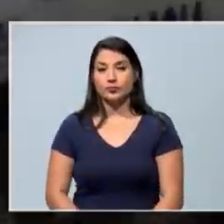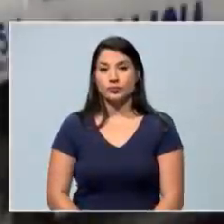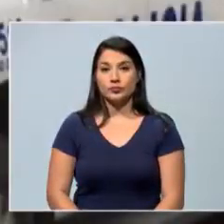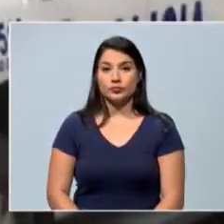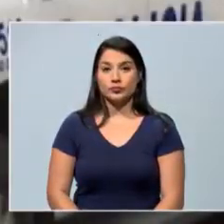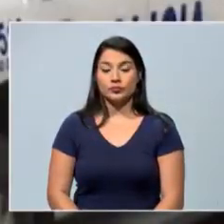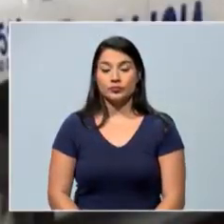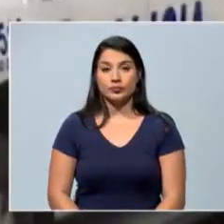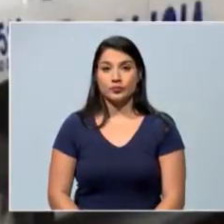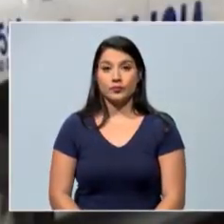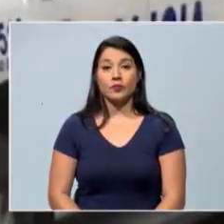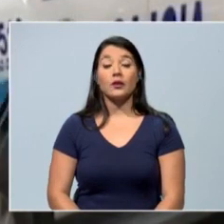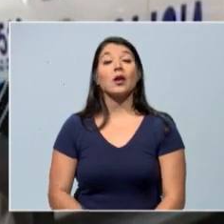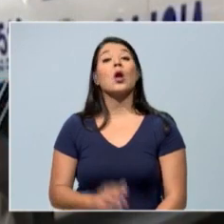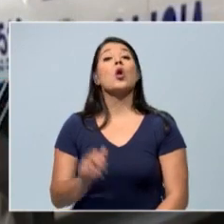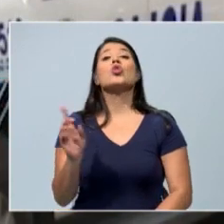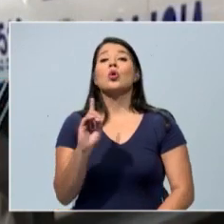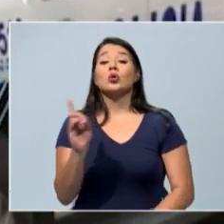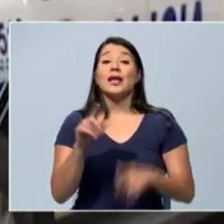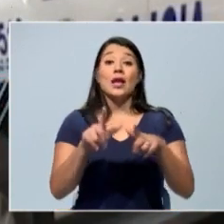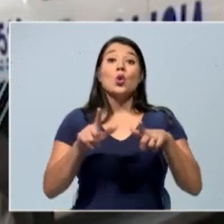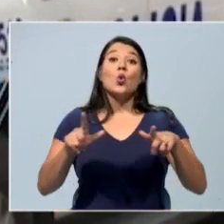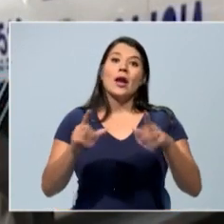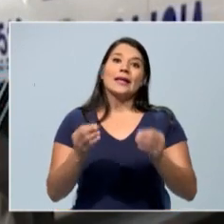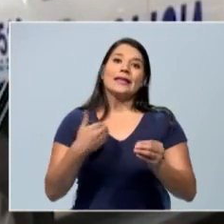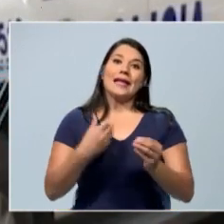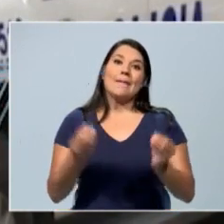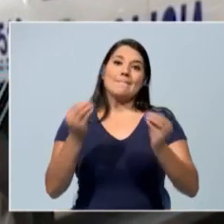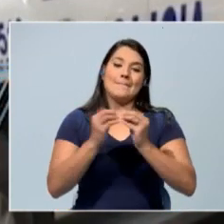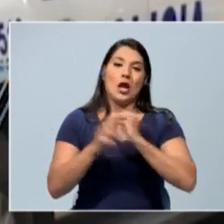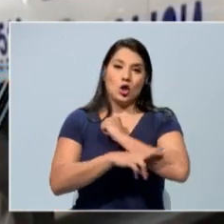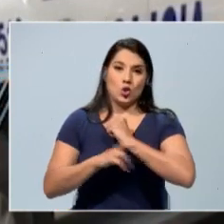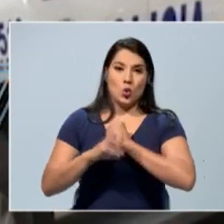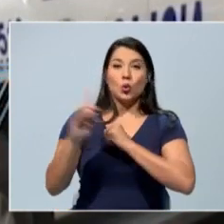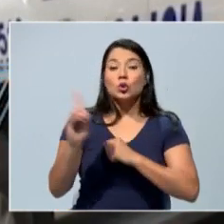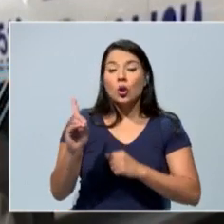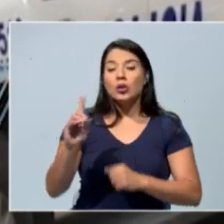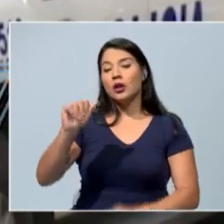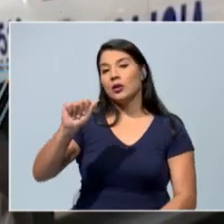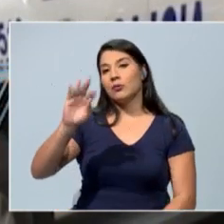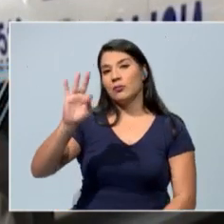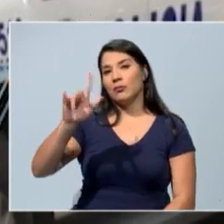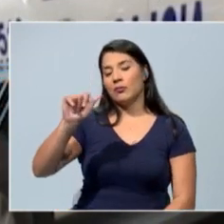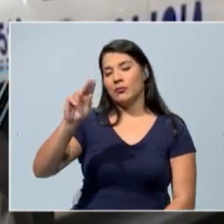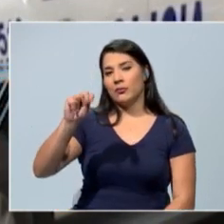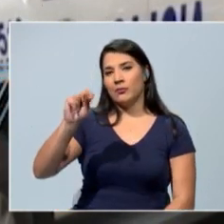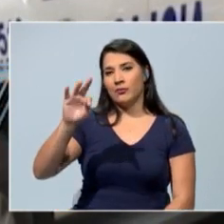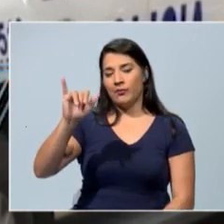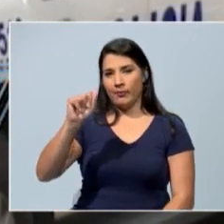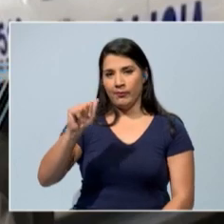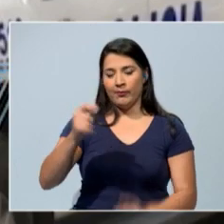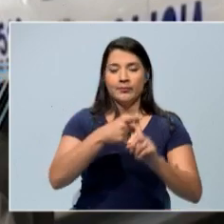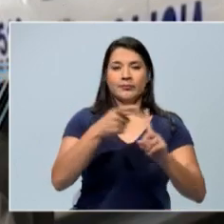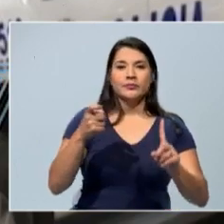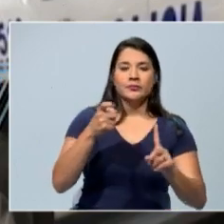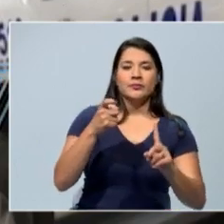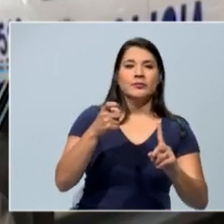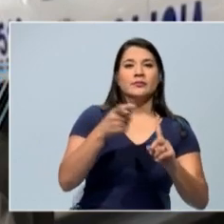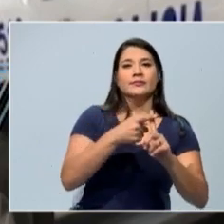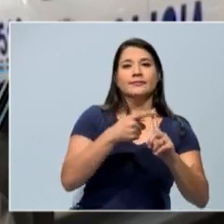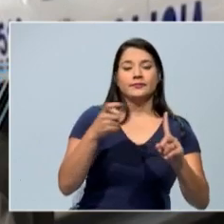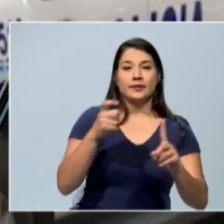Por lo menos sería en los lugares donde más incidencia hay, que es la zona atlántica de Recope a Batán y de Batán